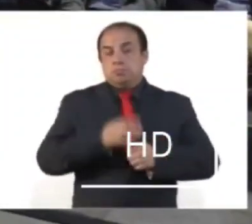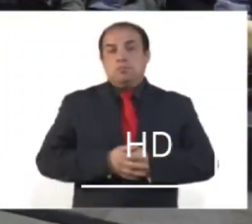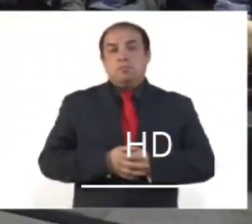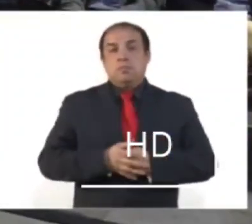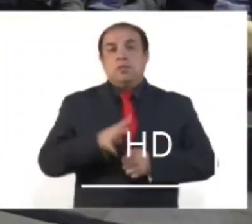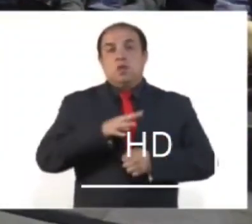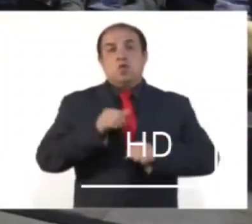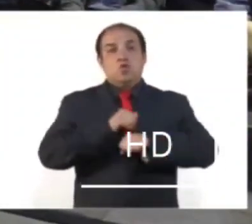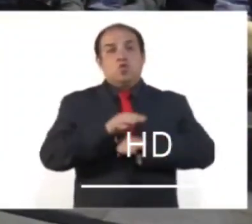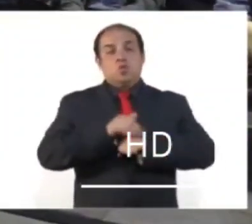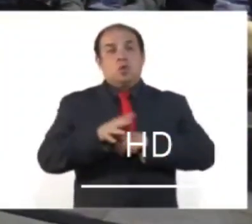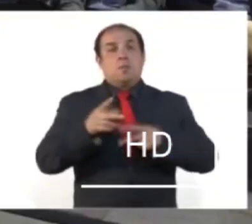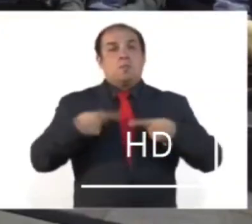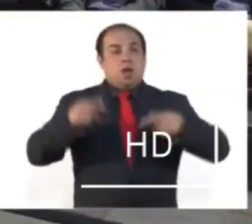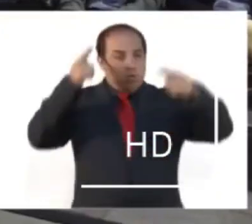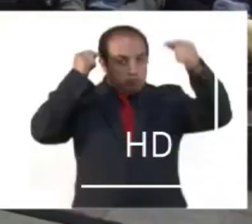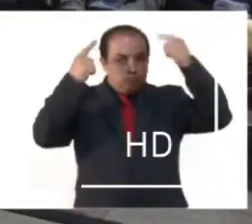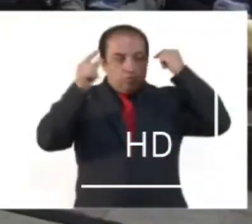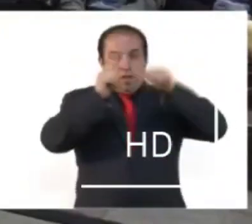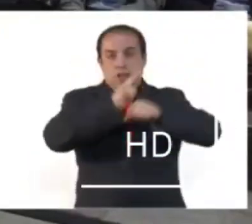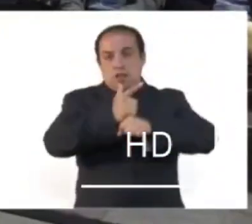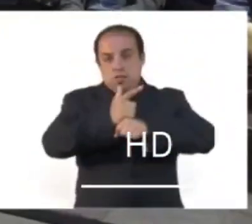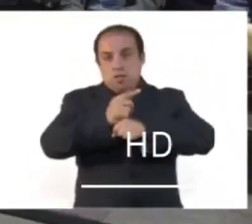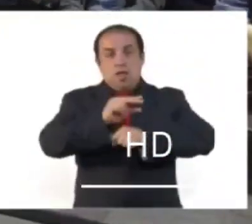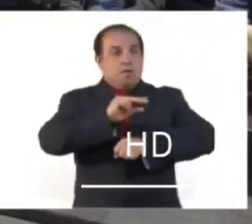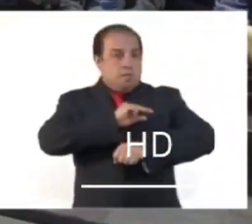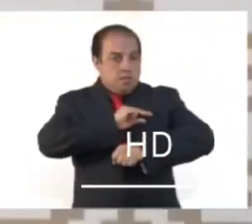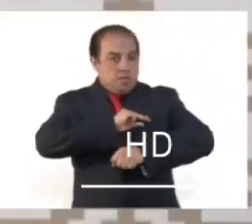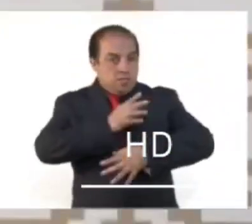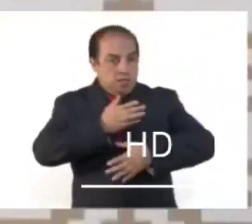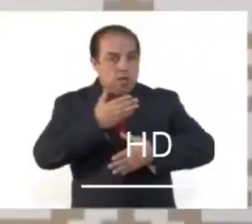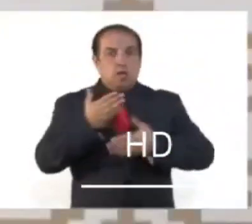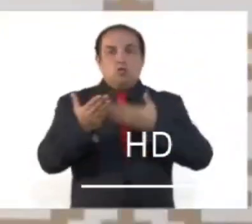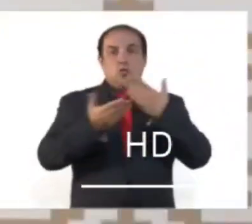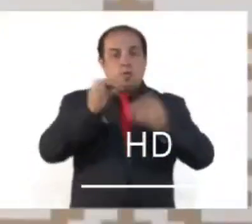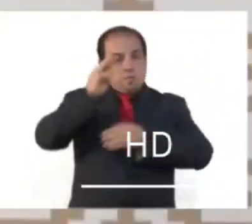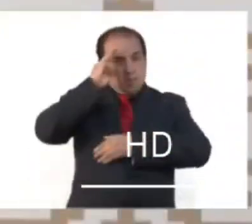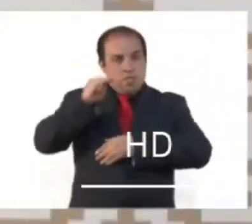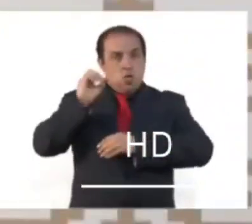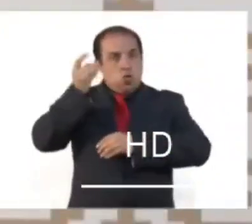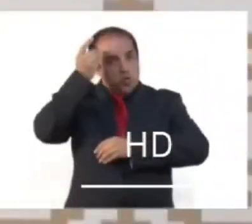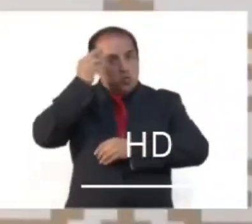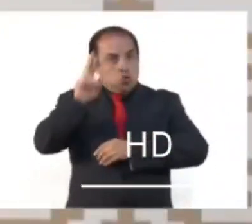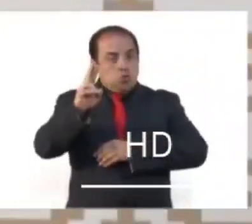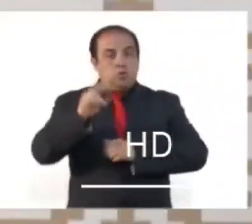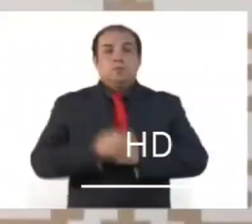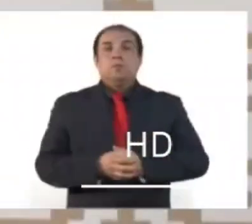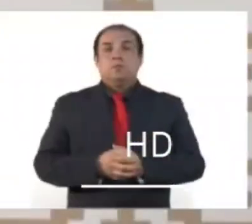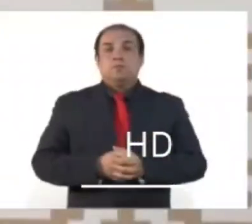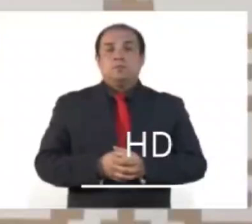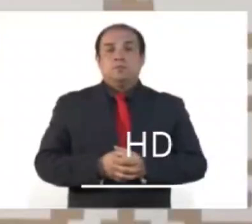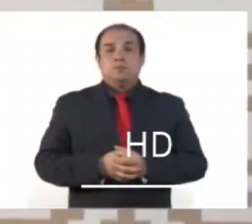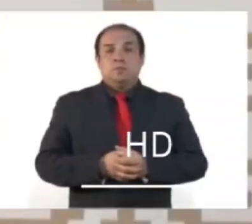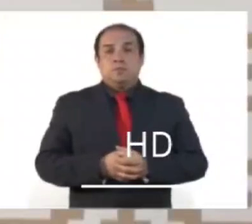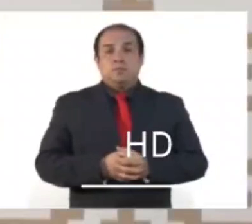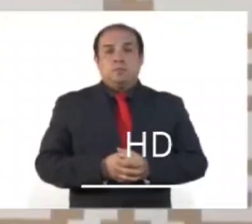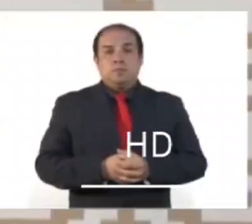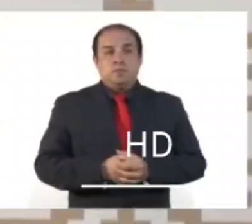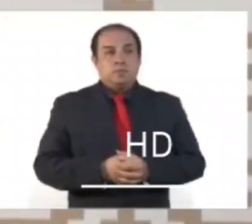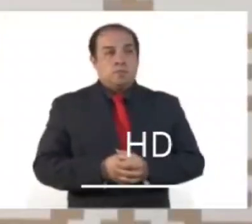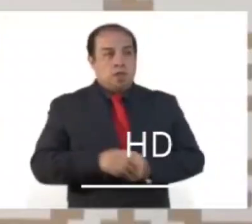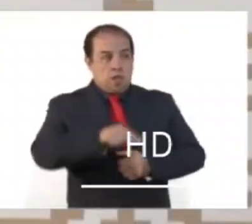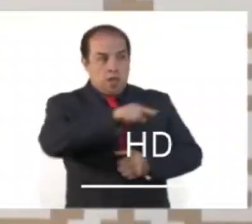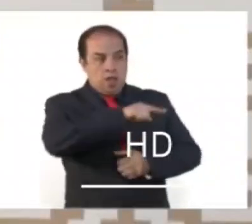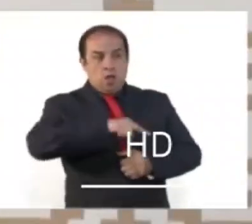un elevado número de graduados en licenciatura, especialidades, en maestrías y doctorados. Eso